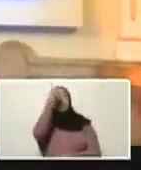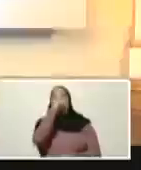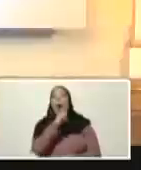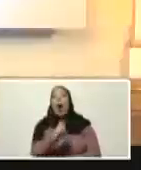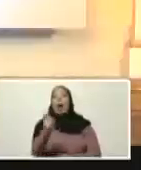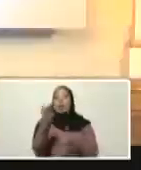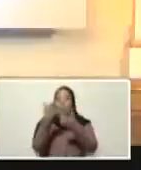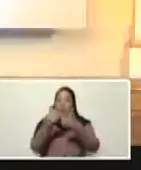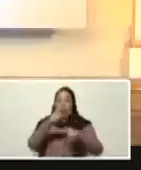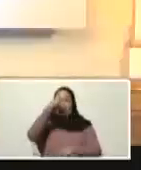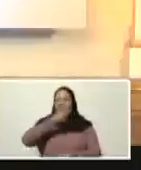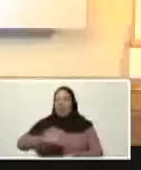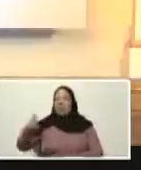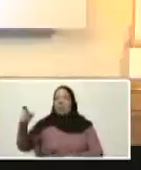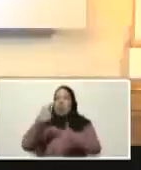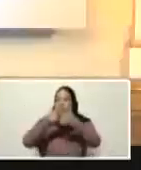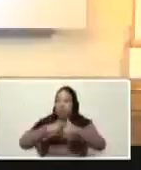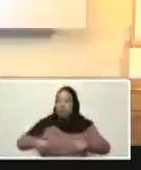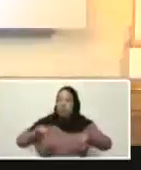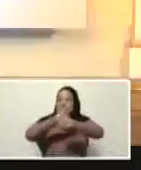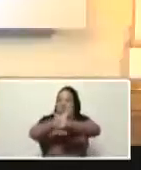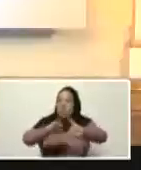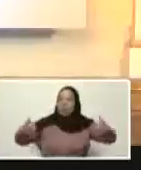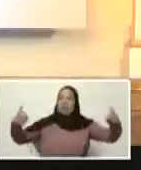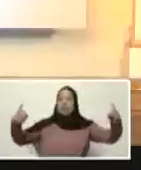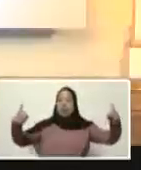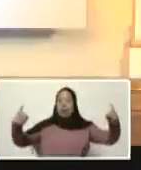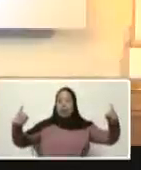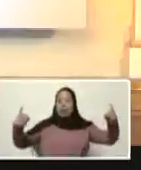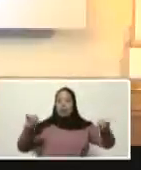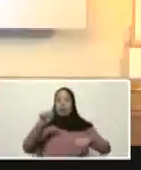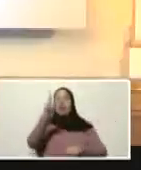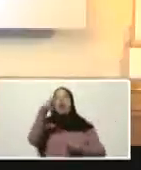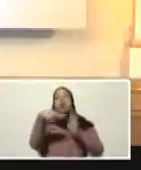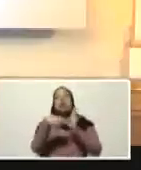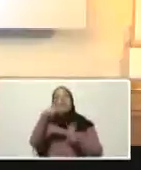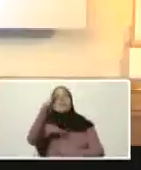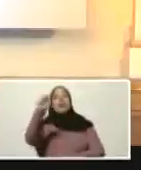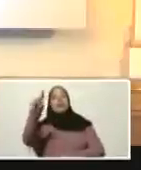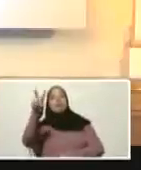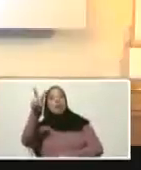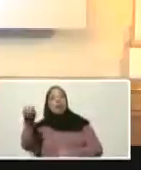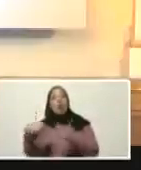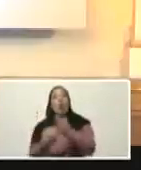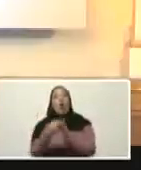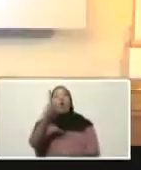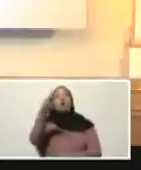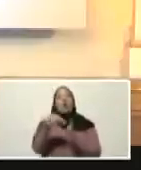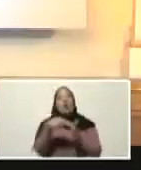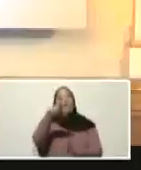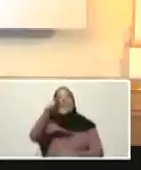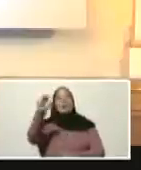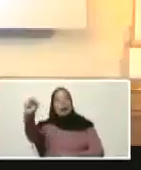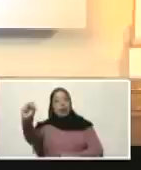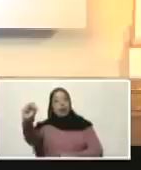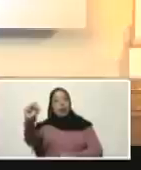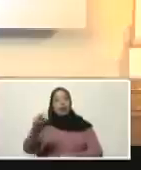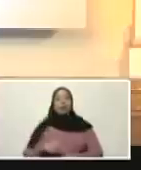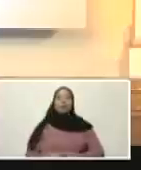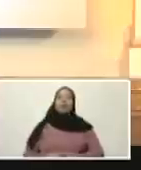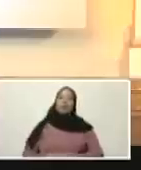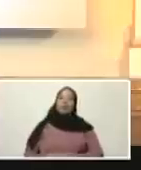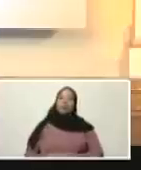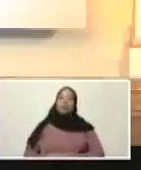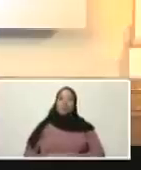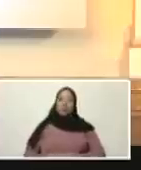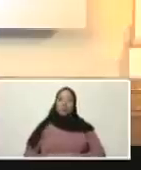2022-2030. y llegar invictos a